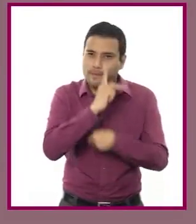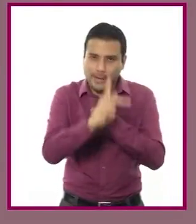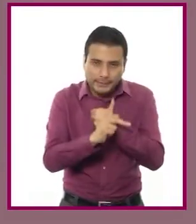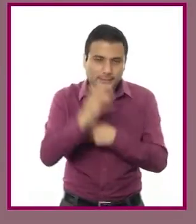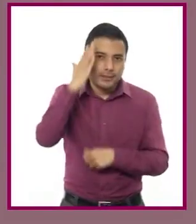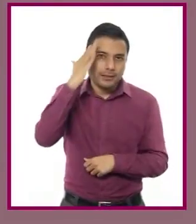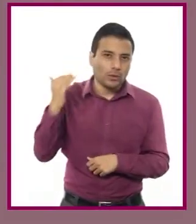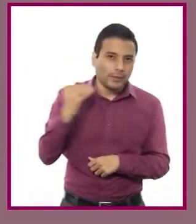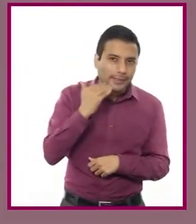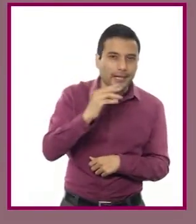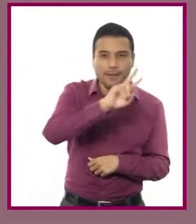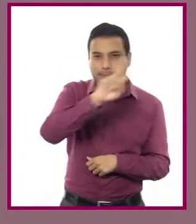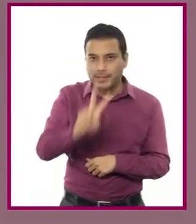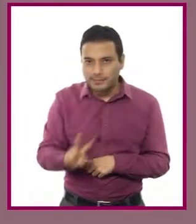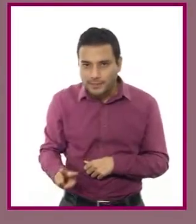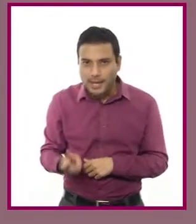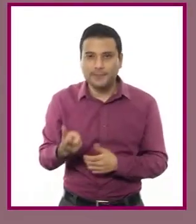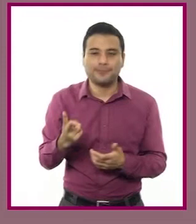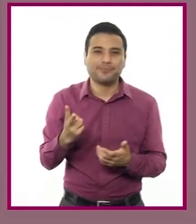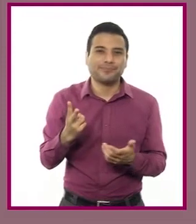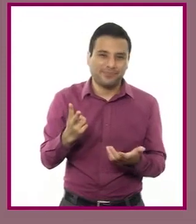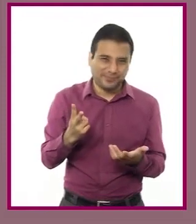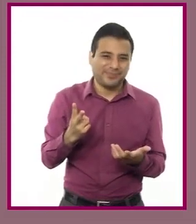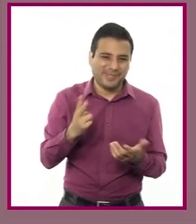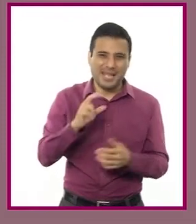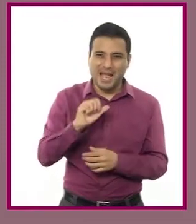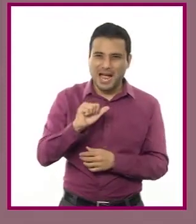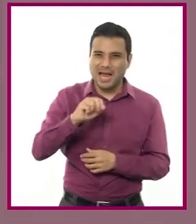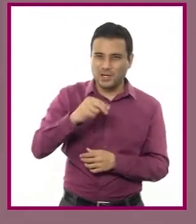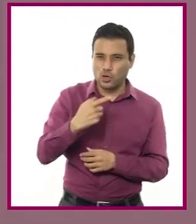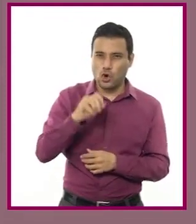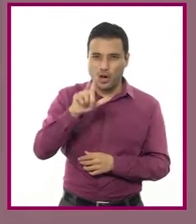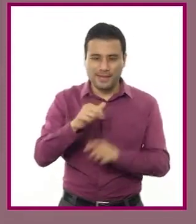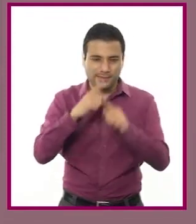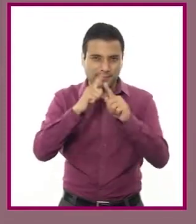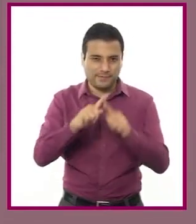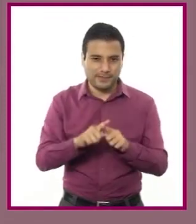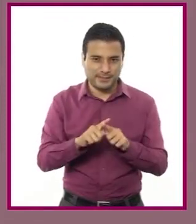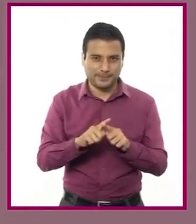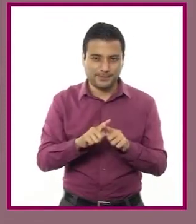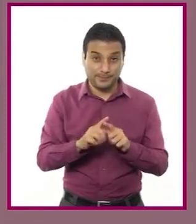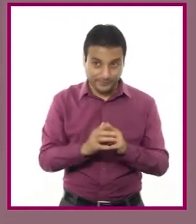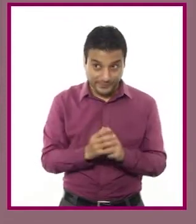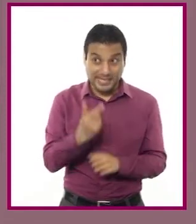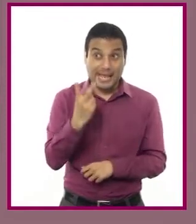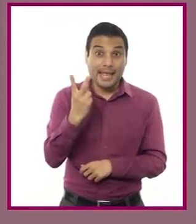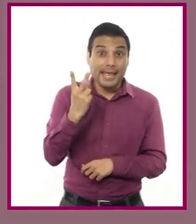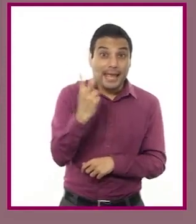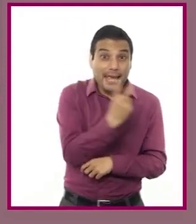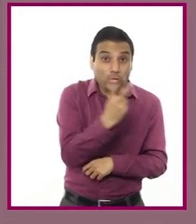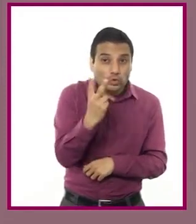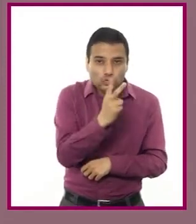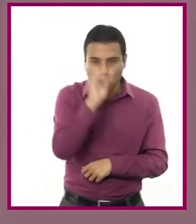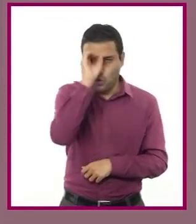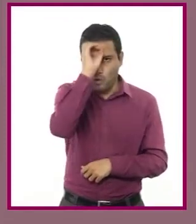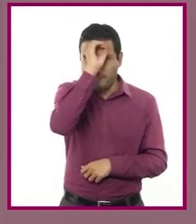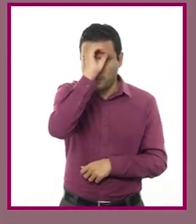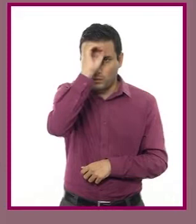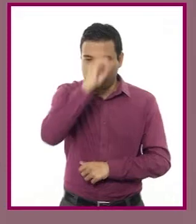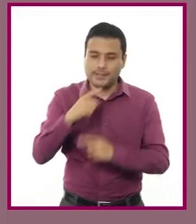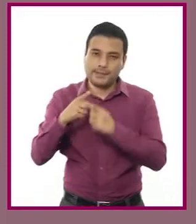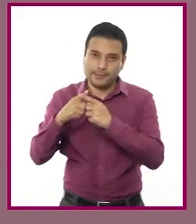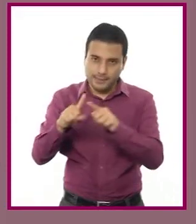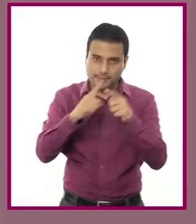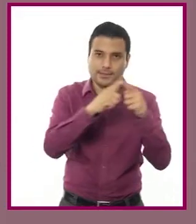Corea, Vietnam, Medio Oriente, Angola, entre otros. Cada una de las partes tenía un punto de vista sobre el conflicto y se